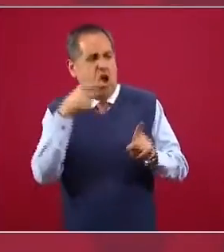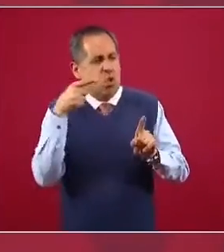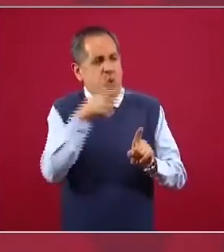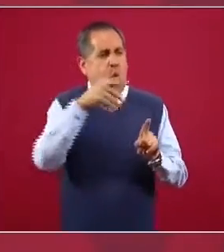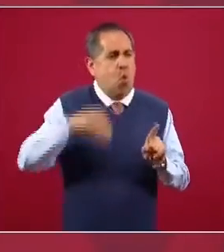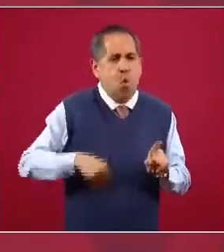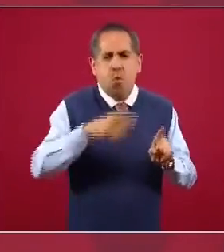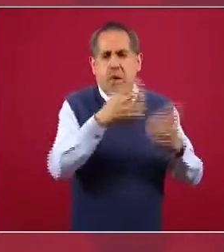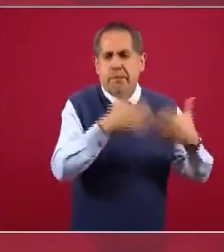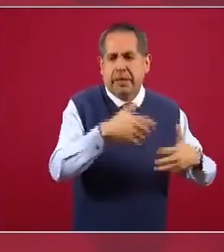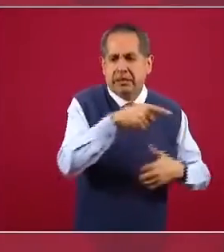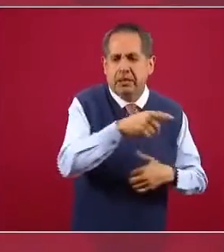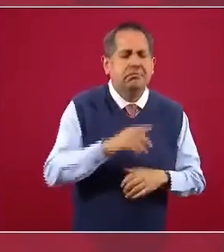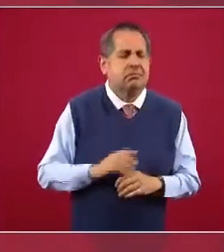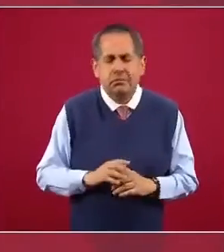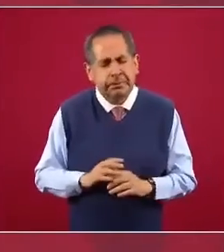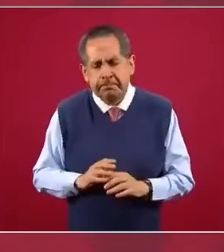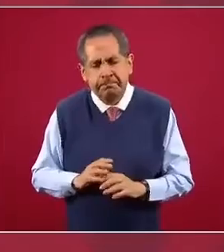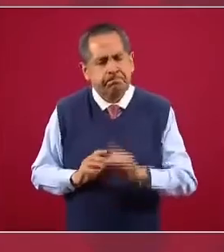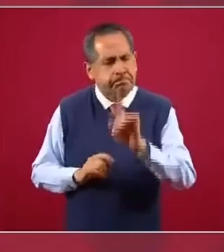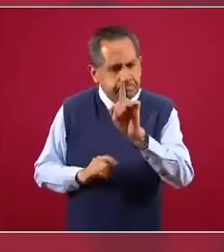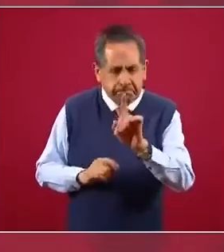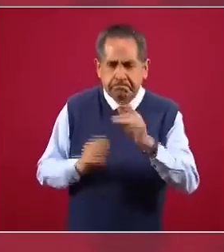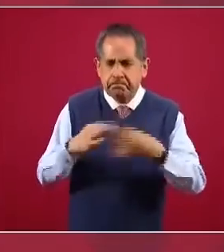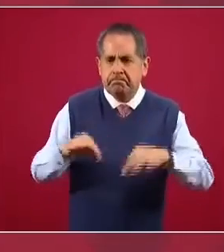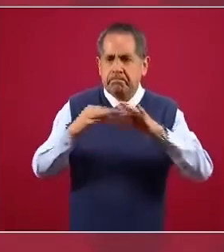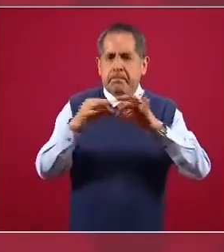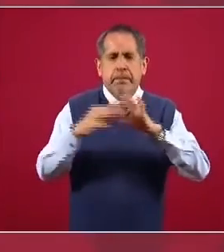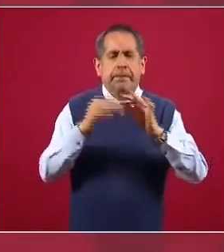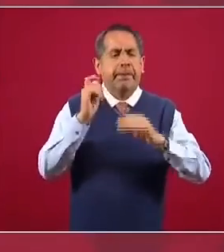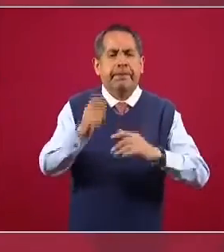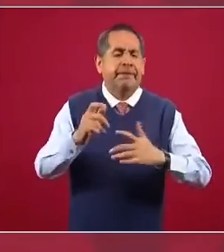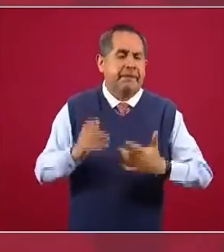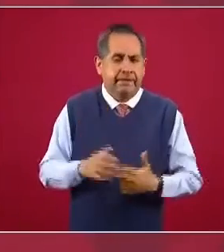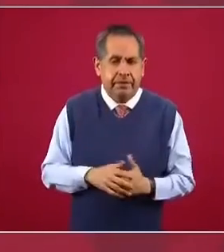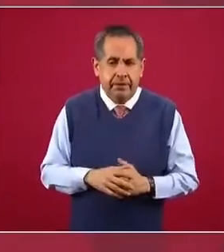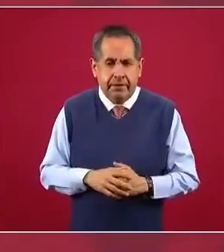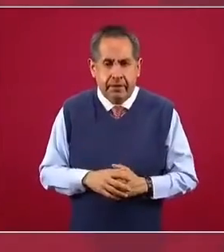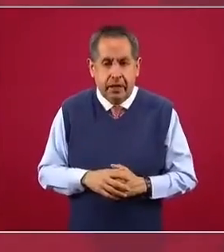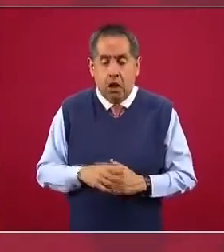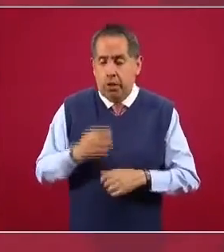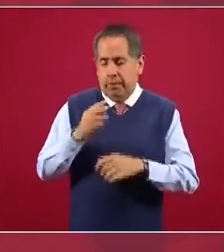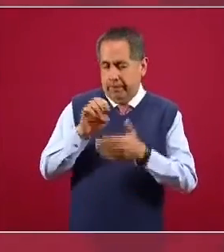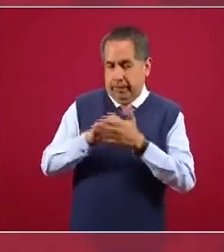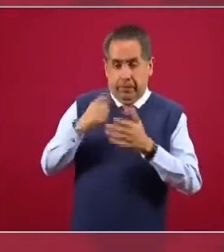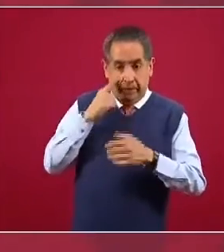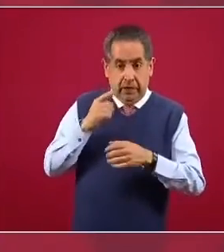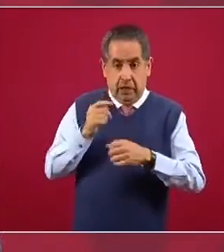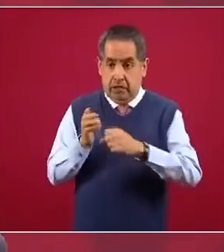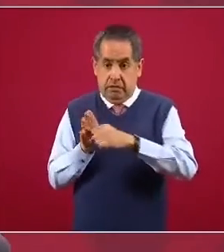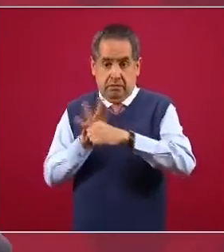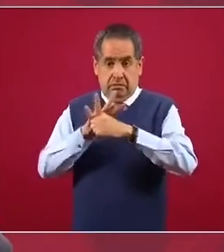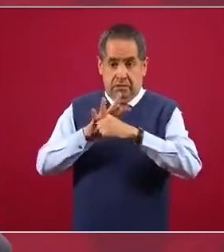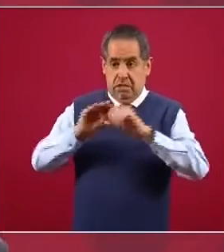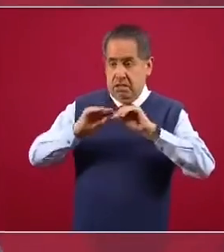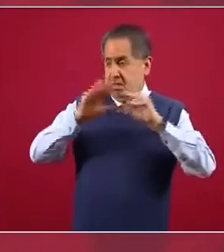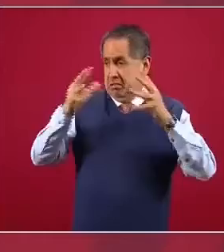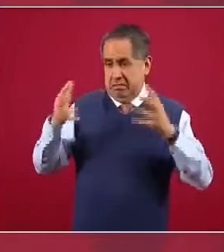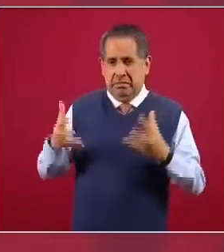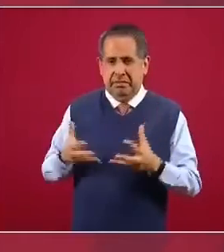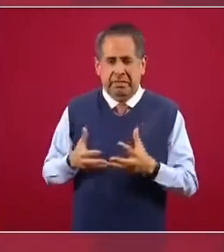este problema, creo que es muy importante considerar que esta pandemia nos llega